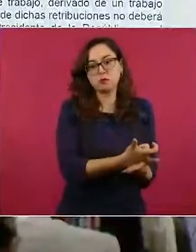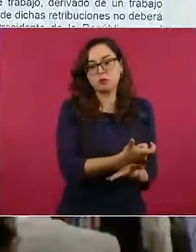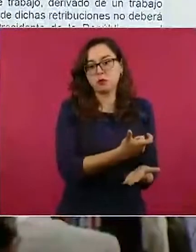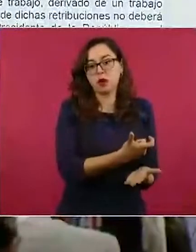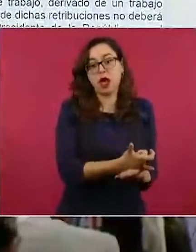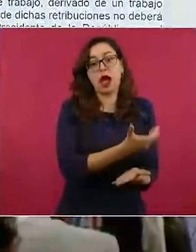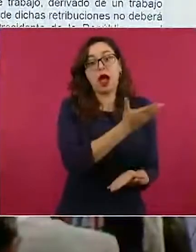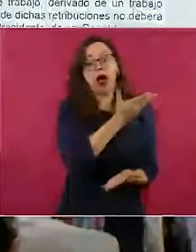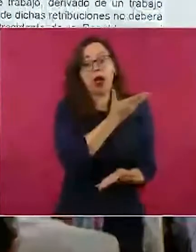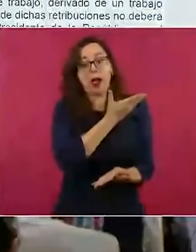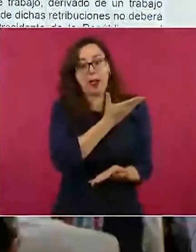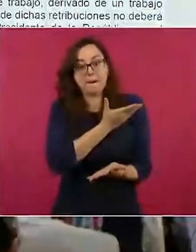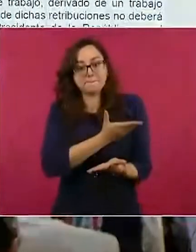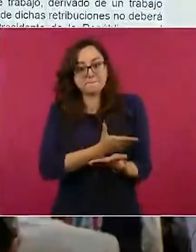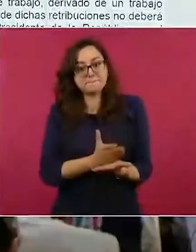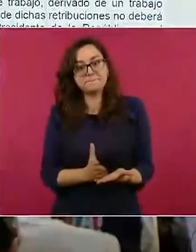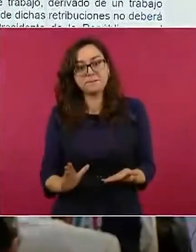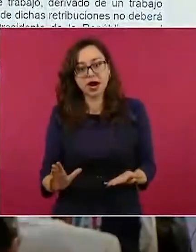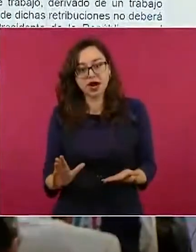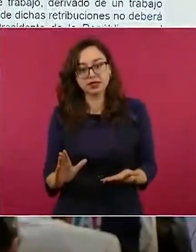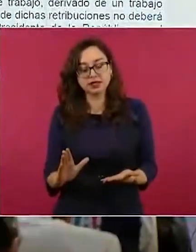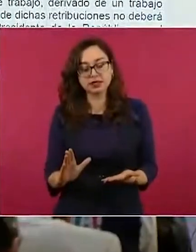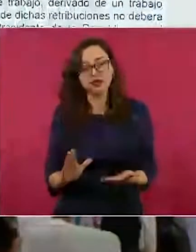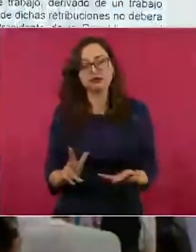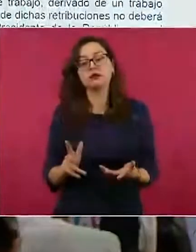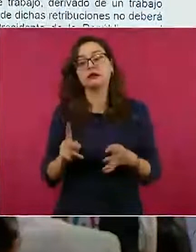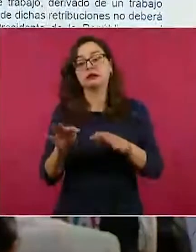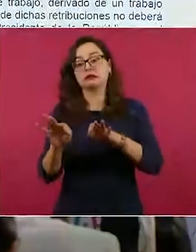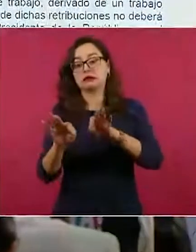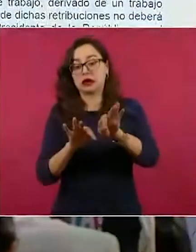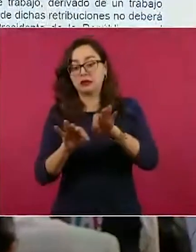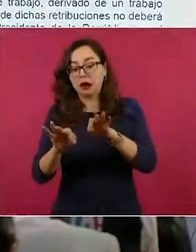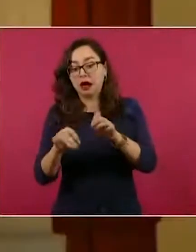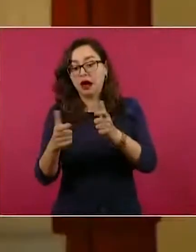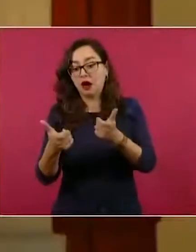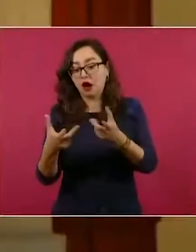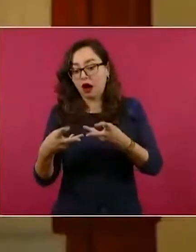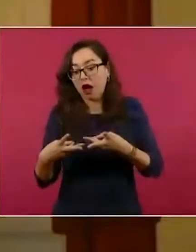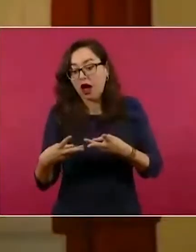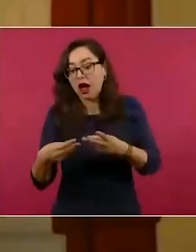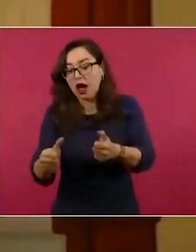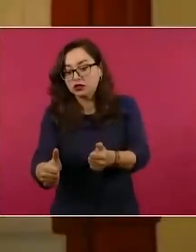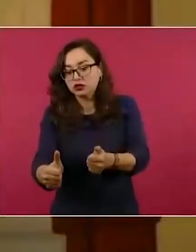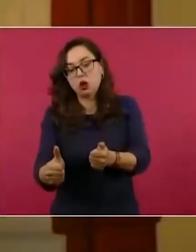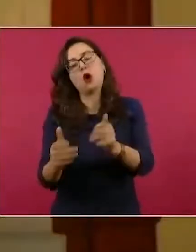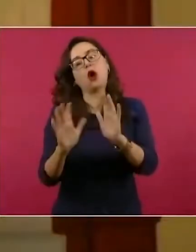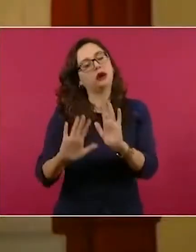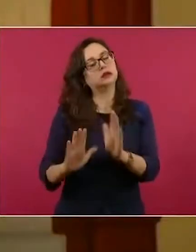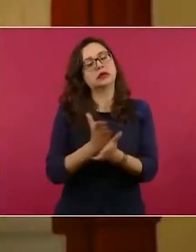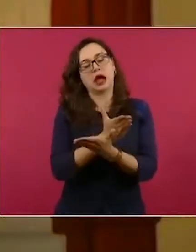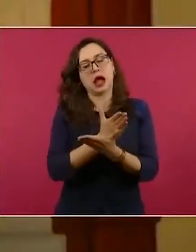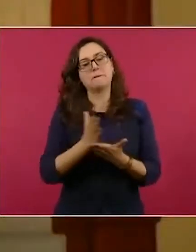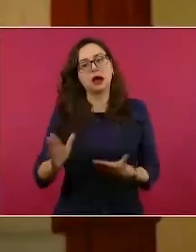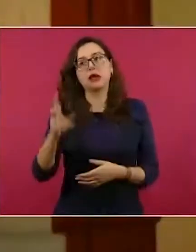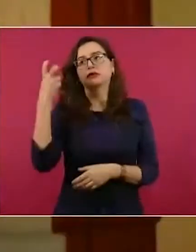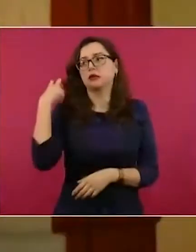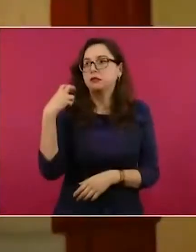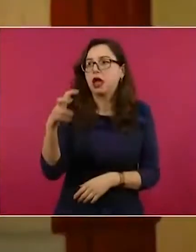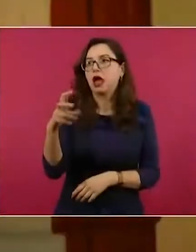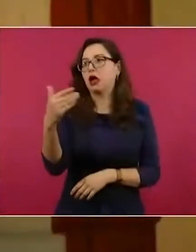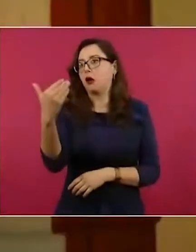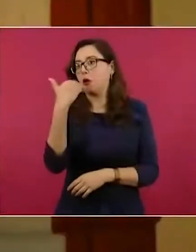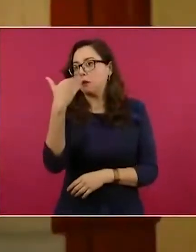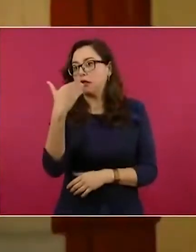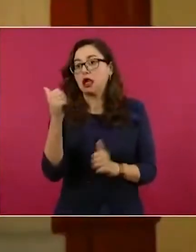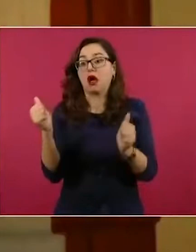sujetos a comprobación, que sean propios del desarrollo del trabajo y los gastos de viaje en actividades